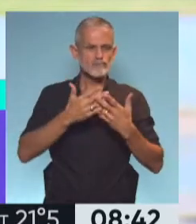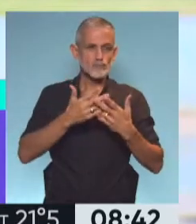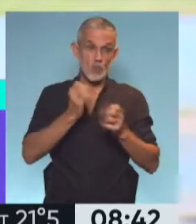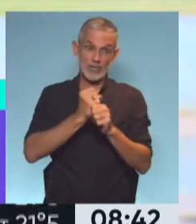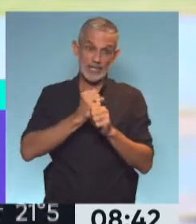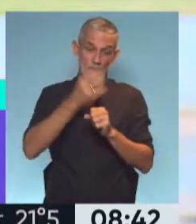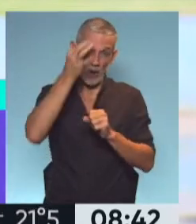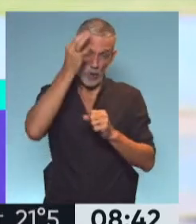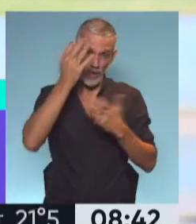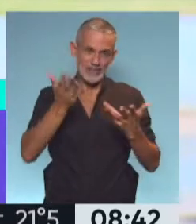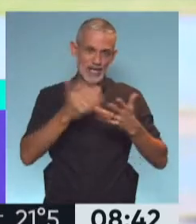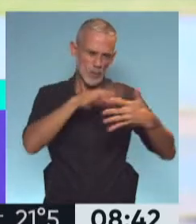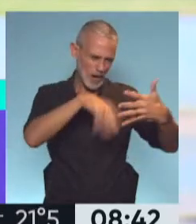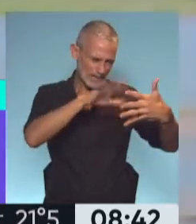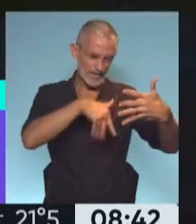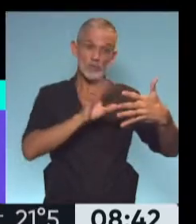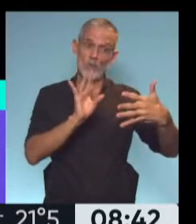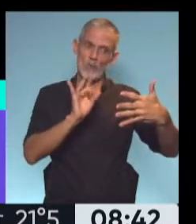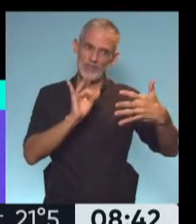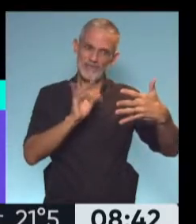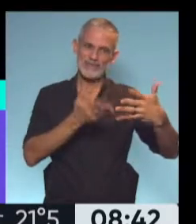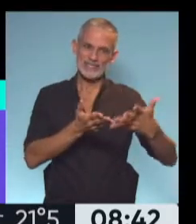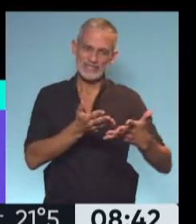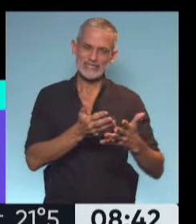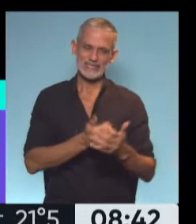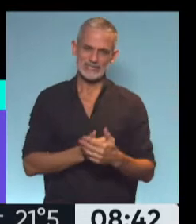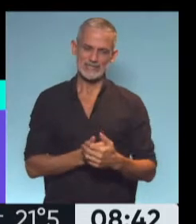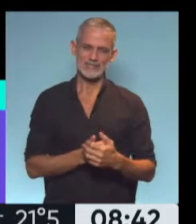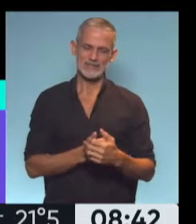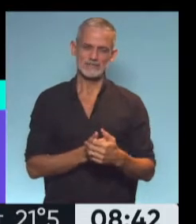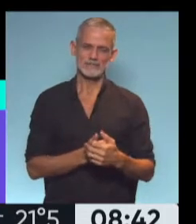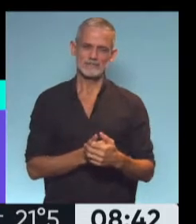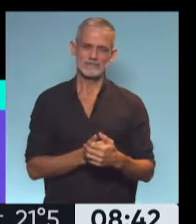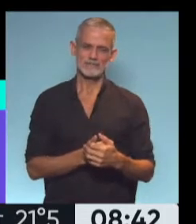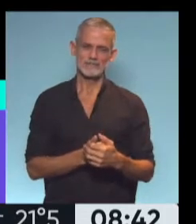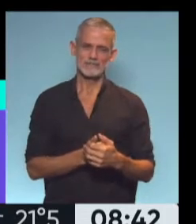intensidad, sobre todo además por el texto, ¿no? Que es un texto tremendo.